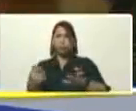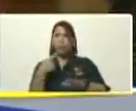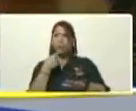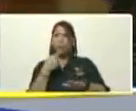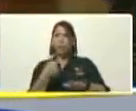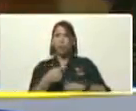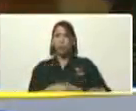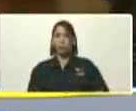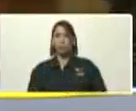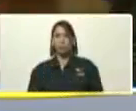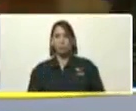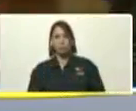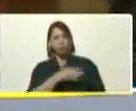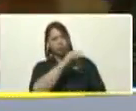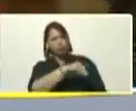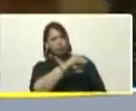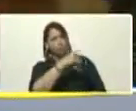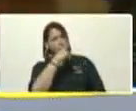Nicolás,